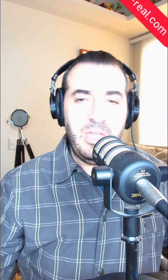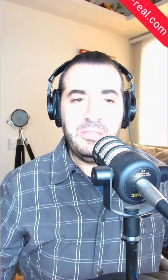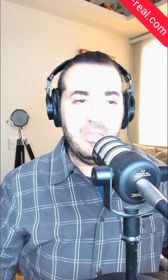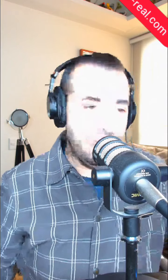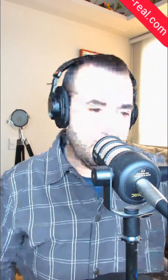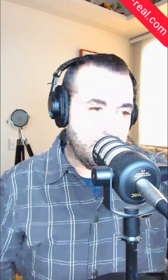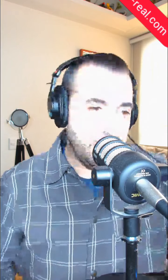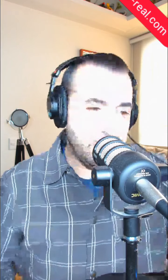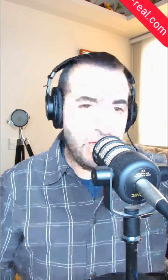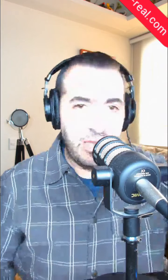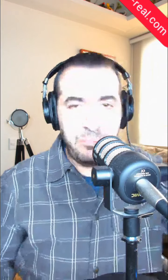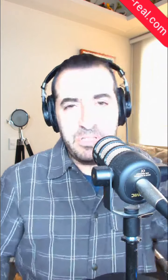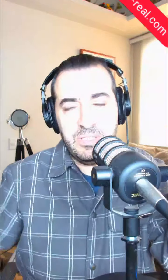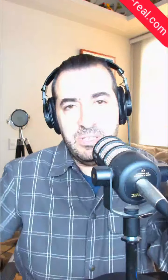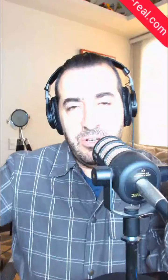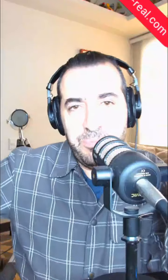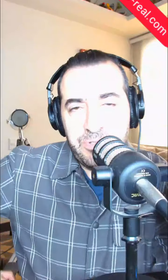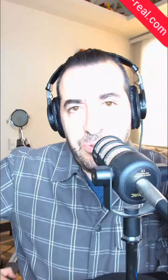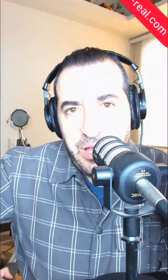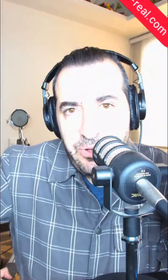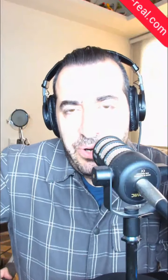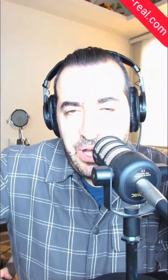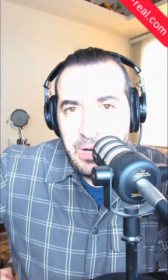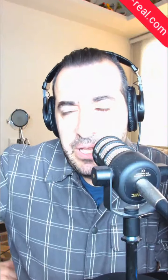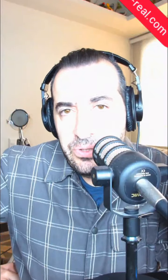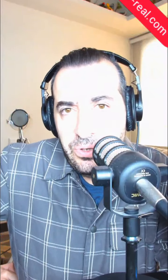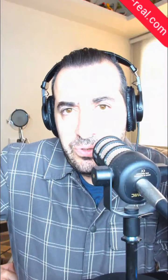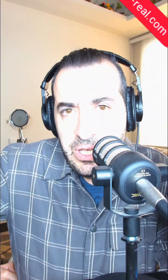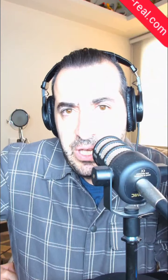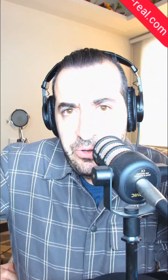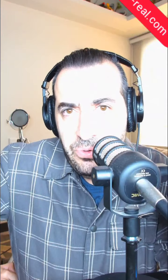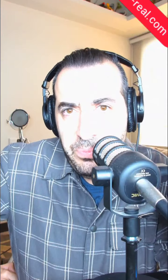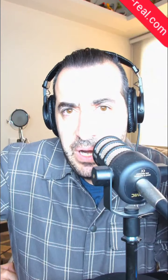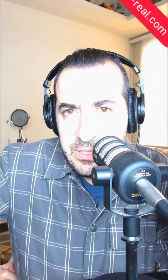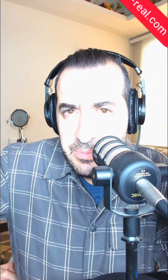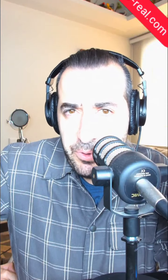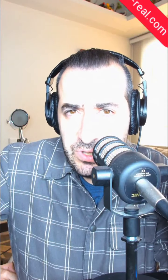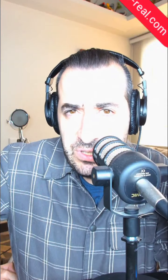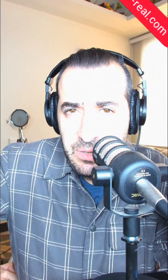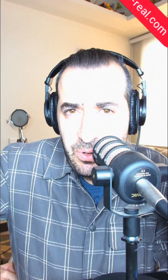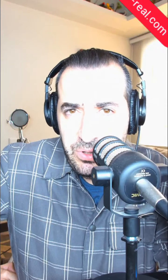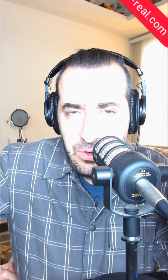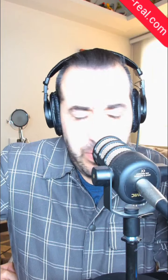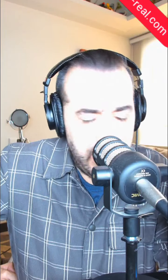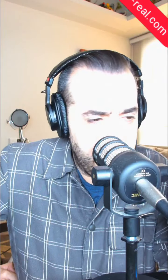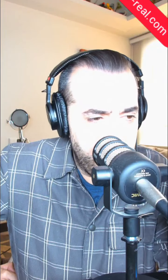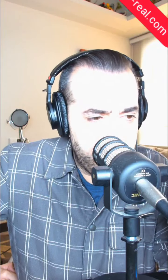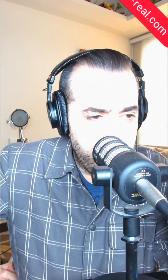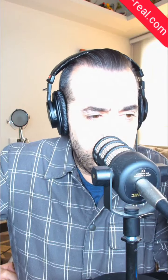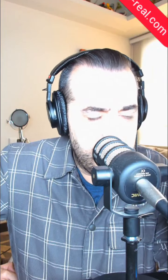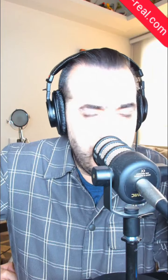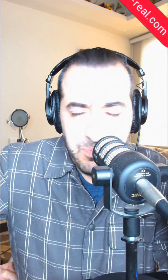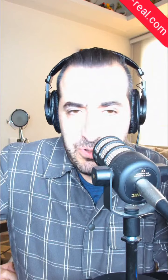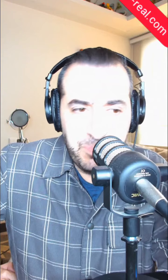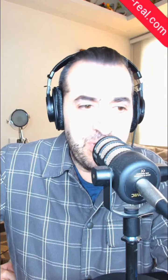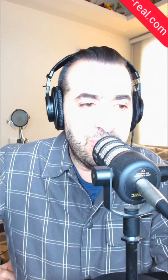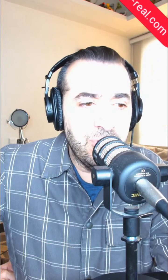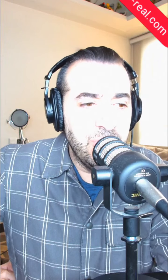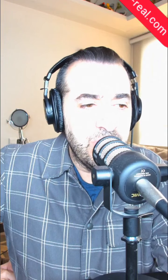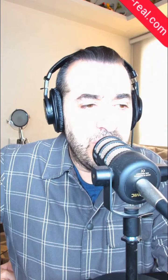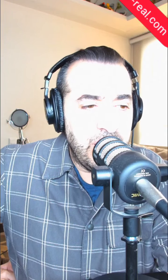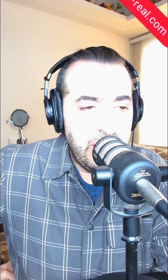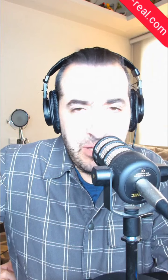Y ahí tienen ustedes al presidente López Obrador hablando de un balance positivo de lo que han sido estos 6 años. Por